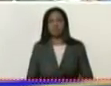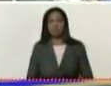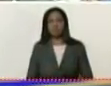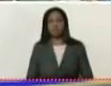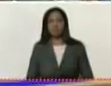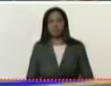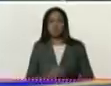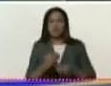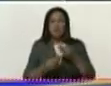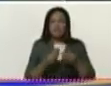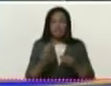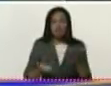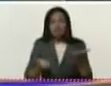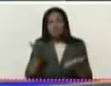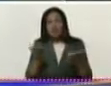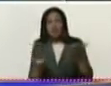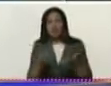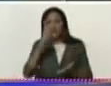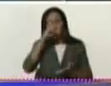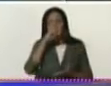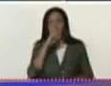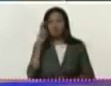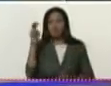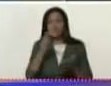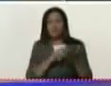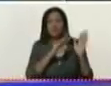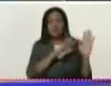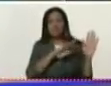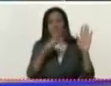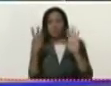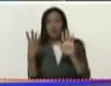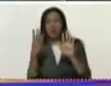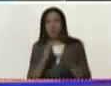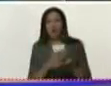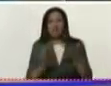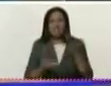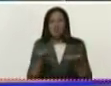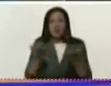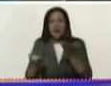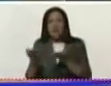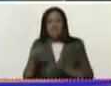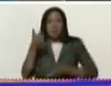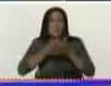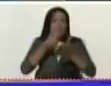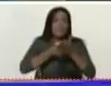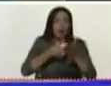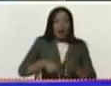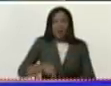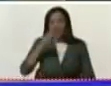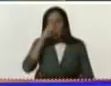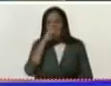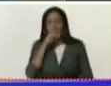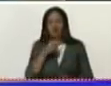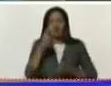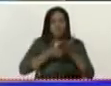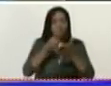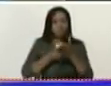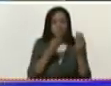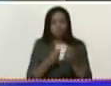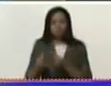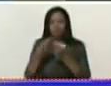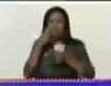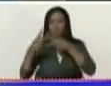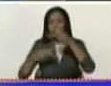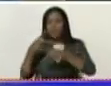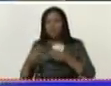Haciendo balance también del año 2019, haciendo balance de las batallas de este año, las batallas económicas,